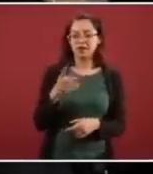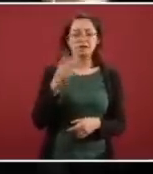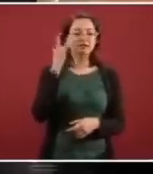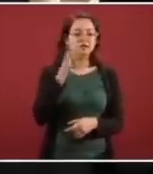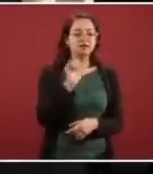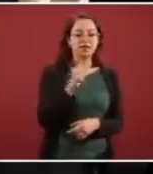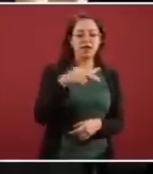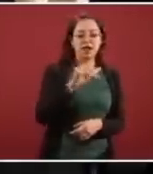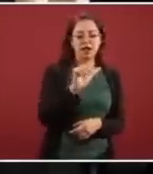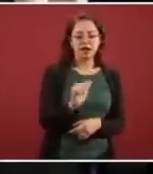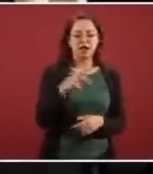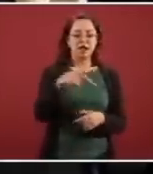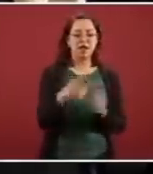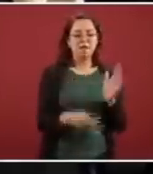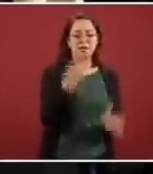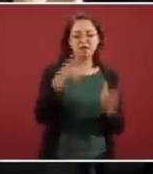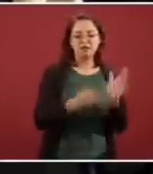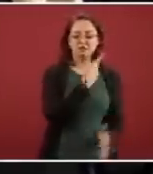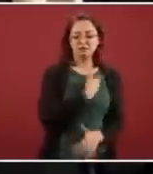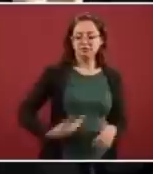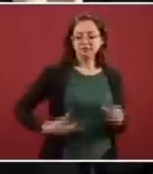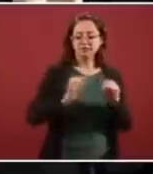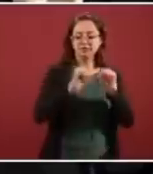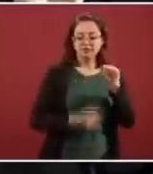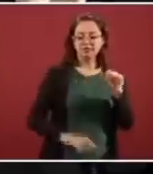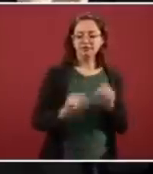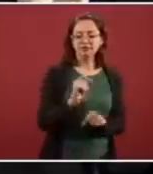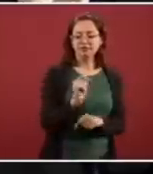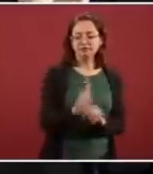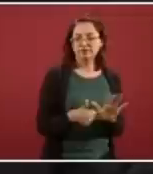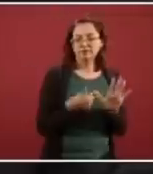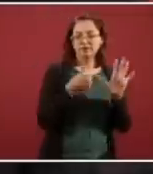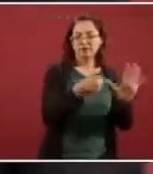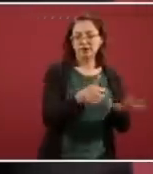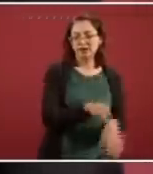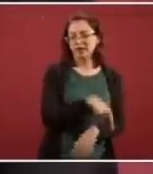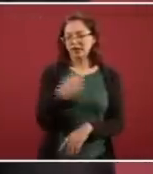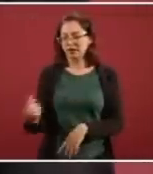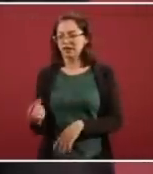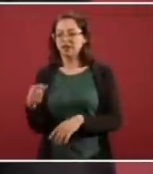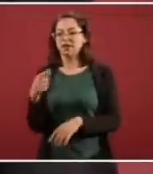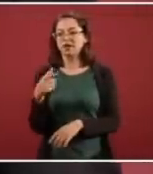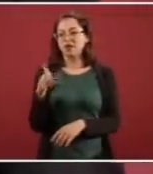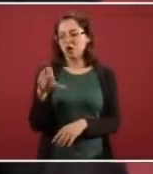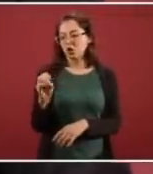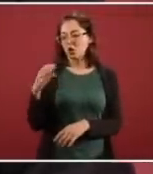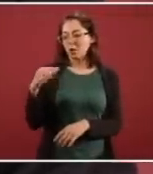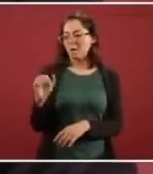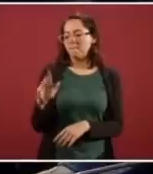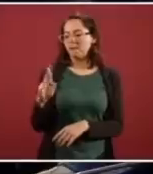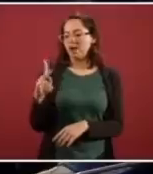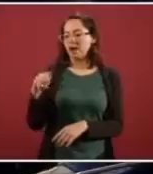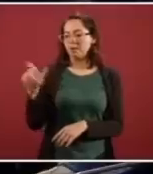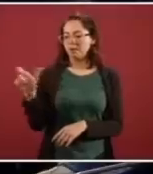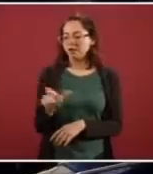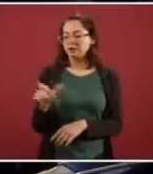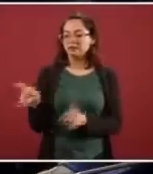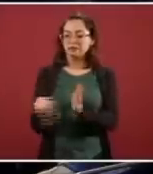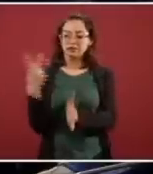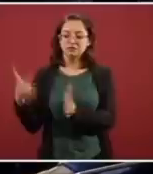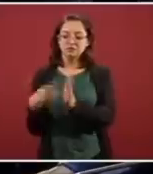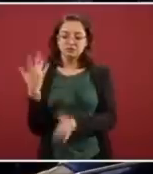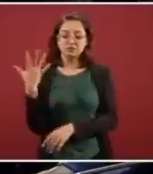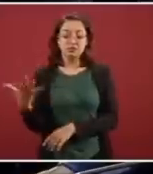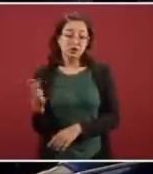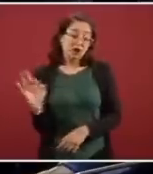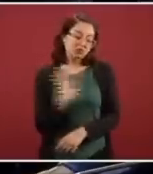veces? 6 veces Santana y 5 veces… No, 6 veces… Bueno. A lo mejor tengo mal el dato, en